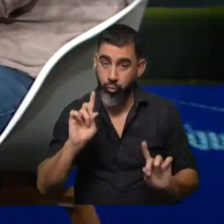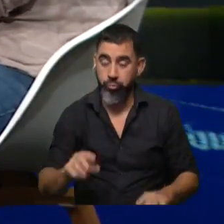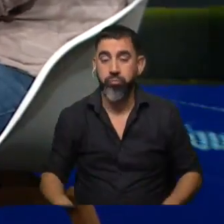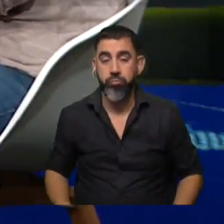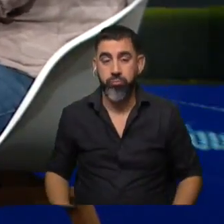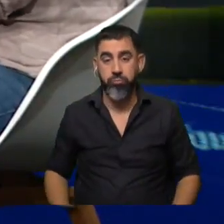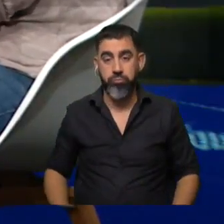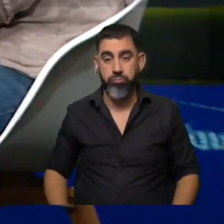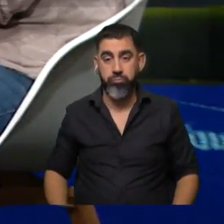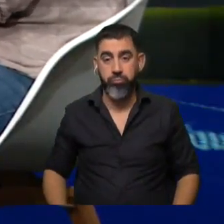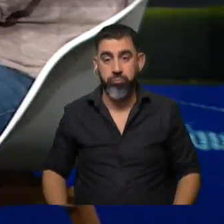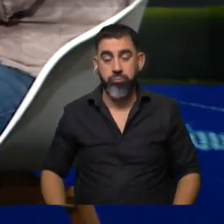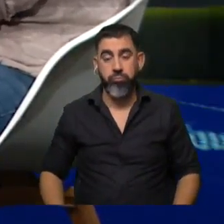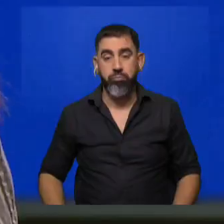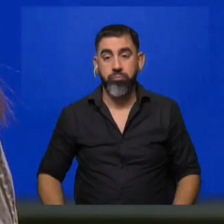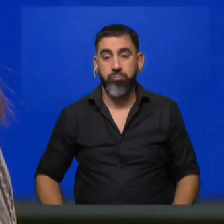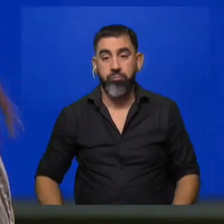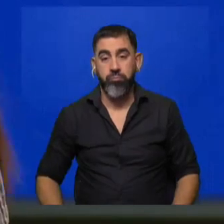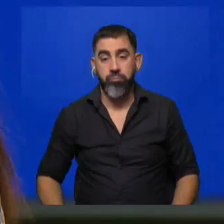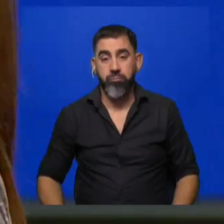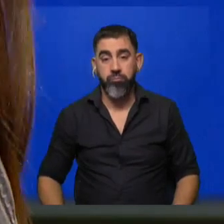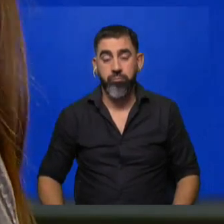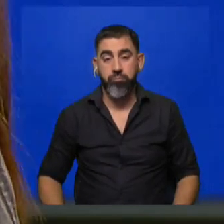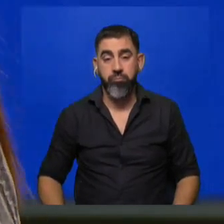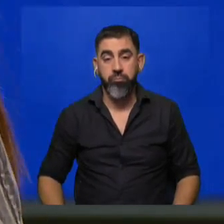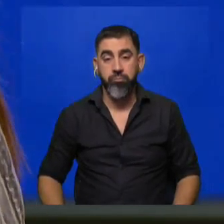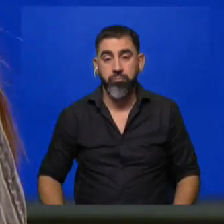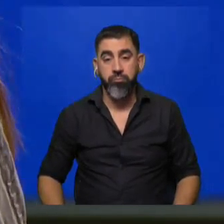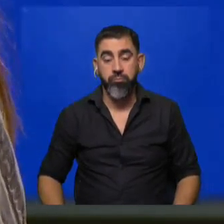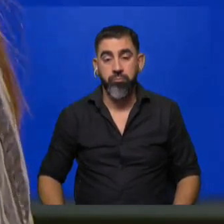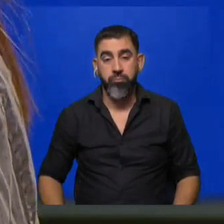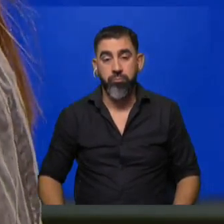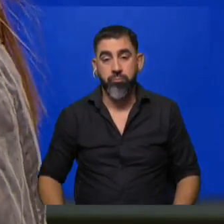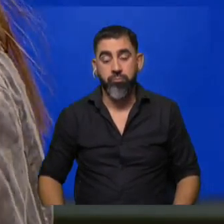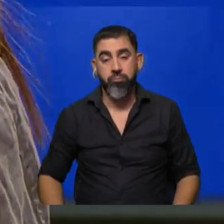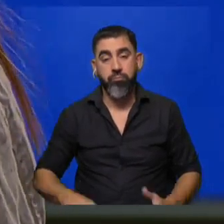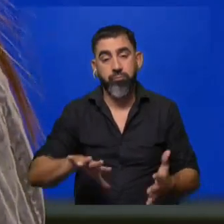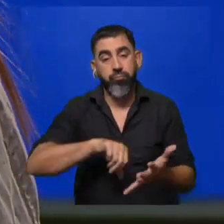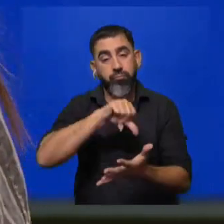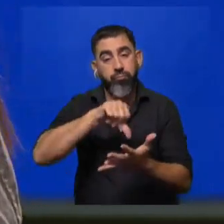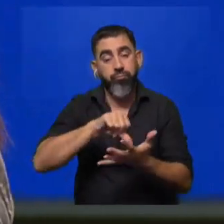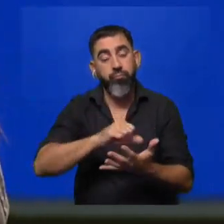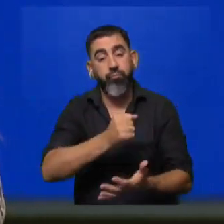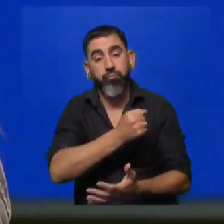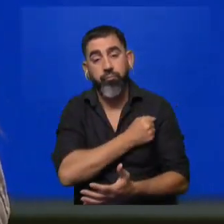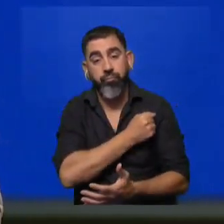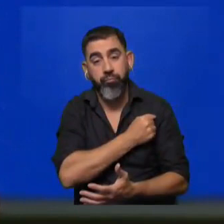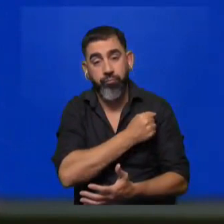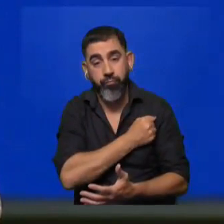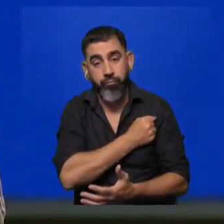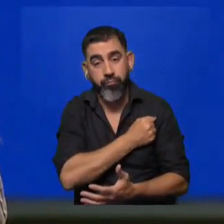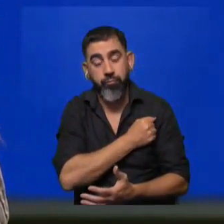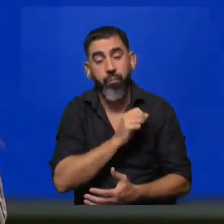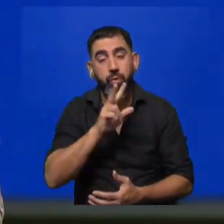Después hablamos de personas en un Sí, minuto, sí. después fue como hacia la ciudad de Artigas, donde En